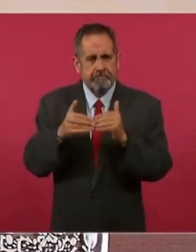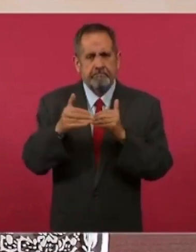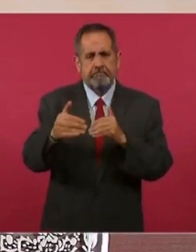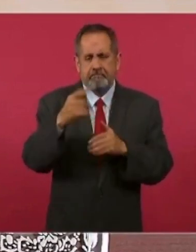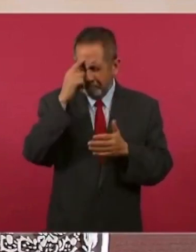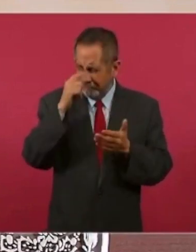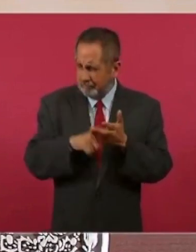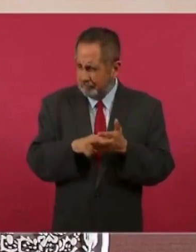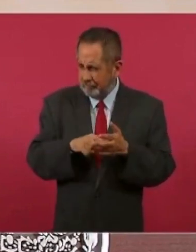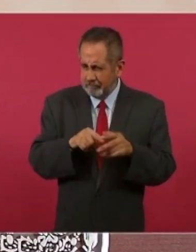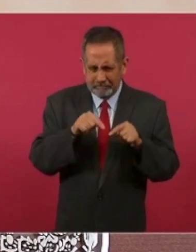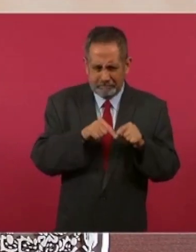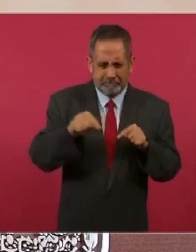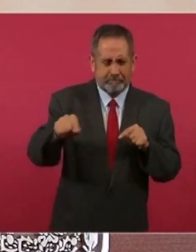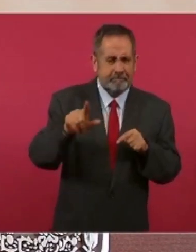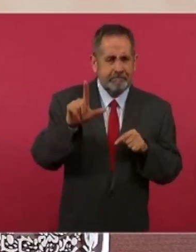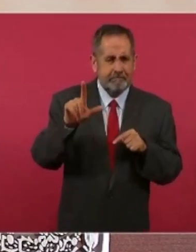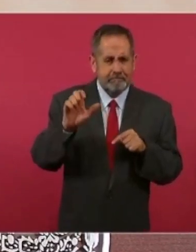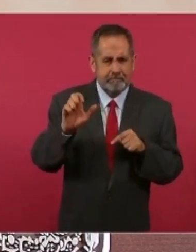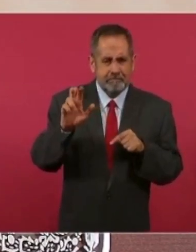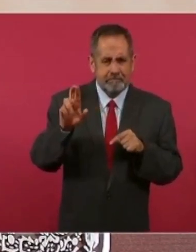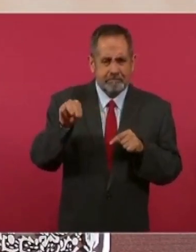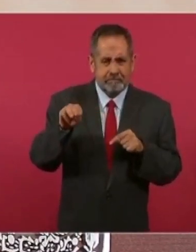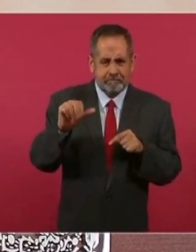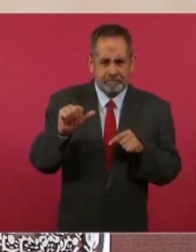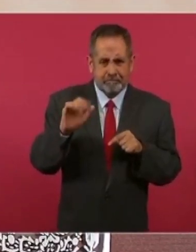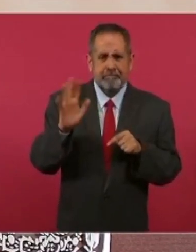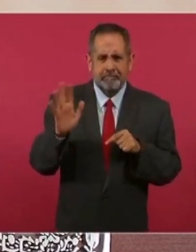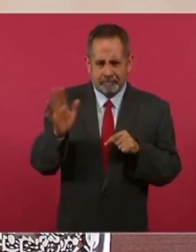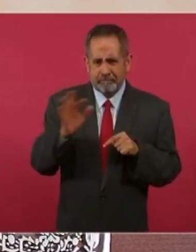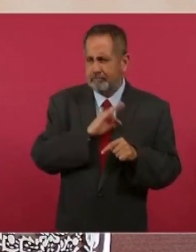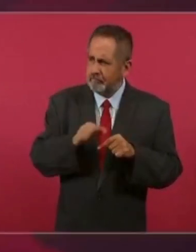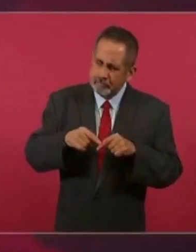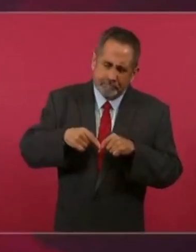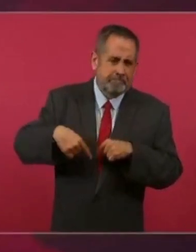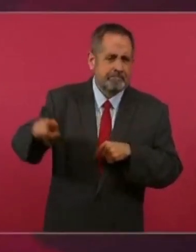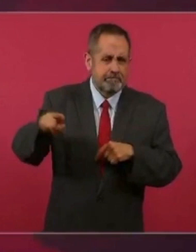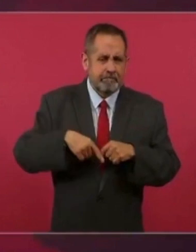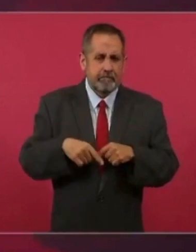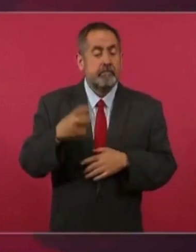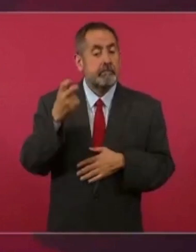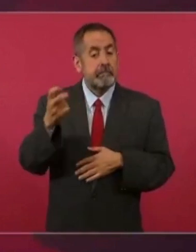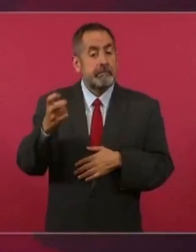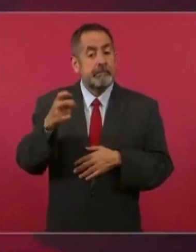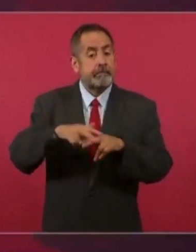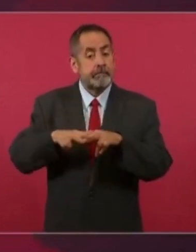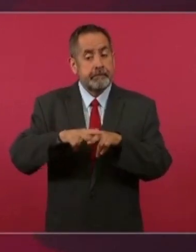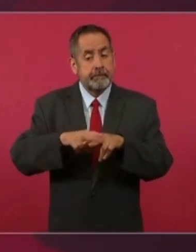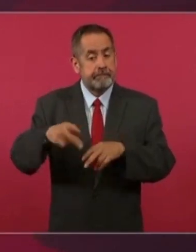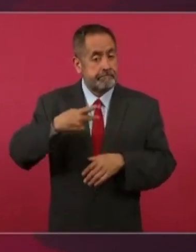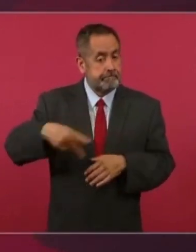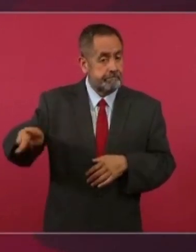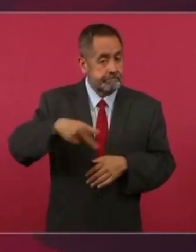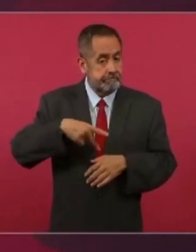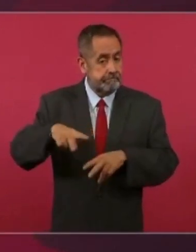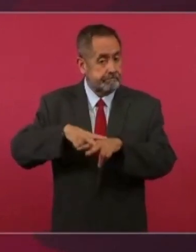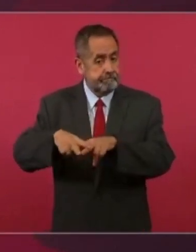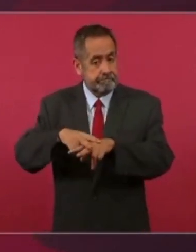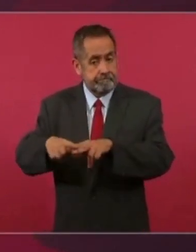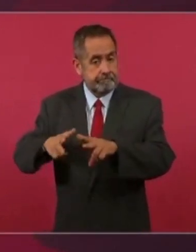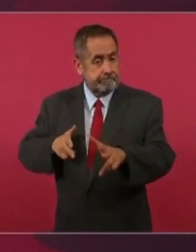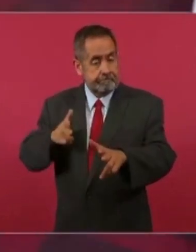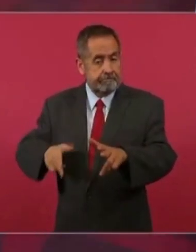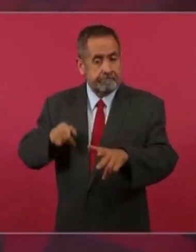Creo que hasta Lerma ya vamos a inaugurarlo. Y ese tren va a quedar